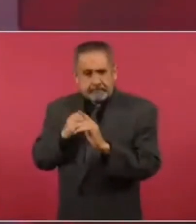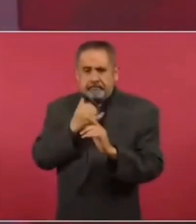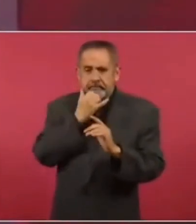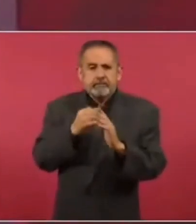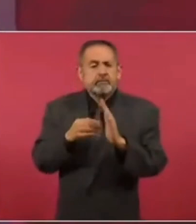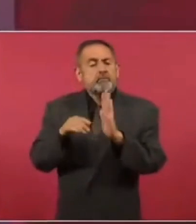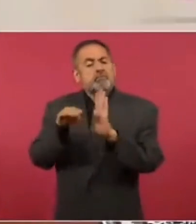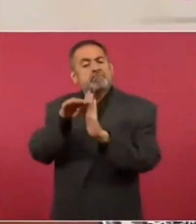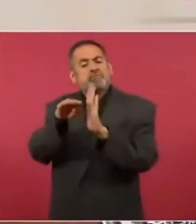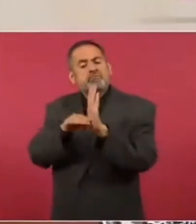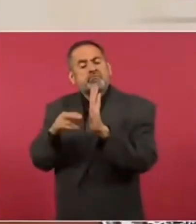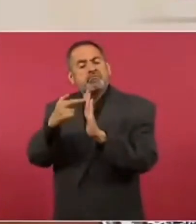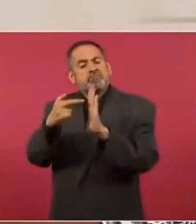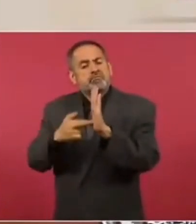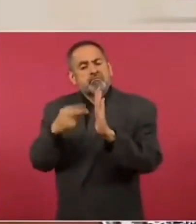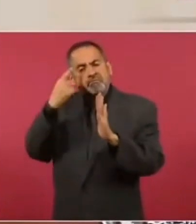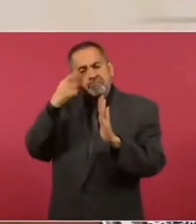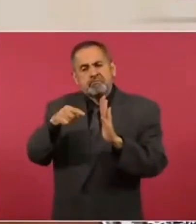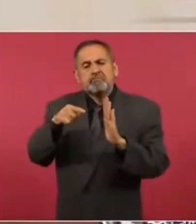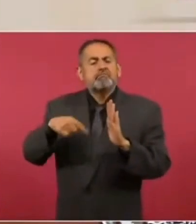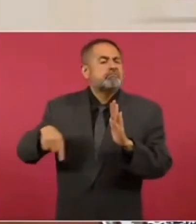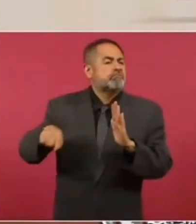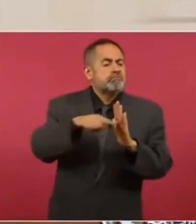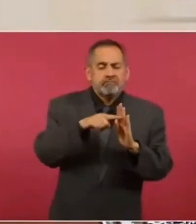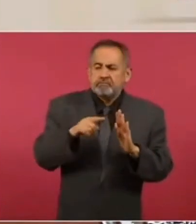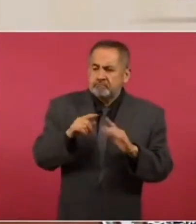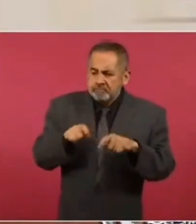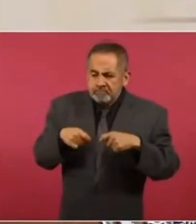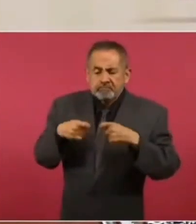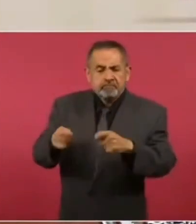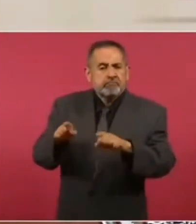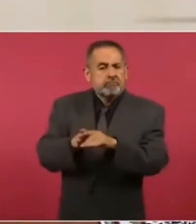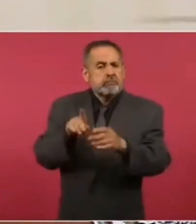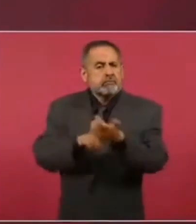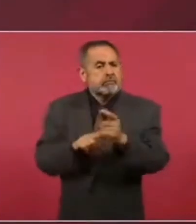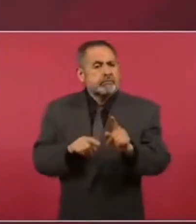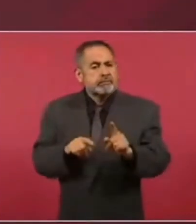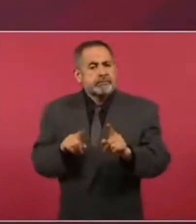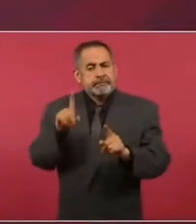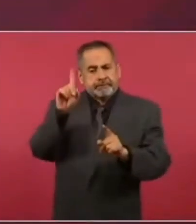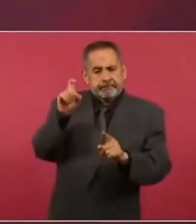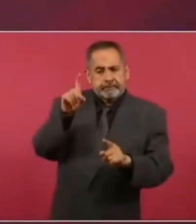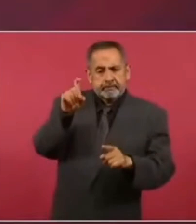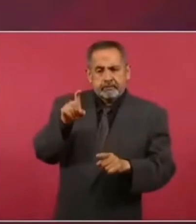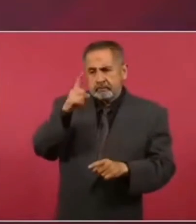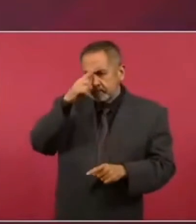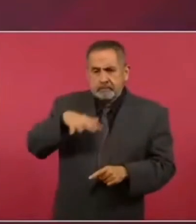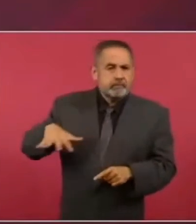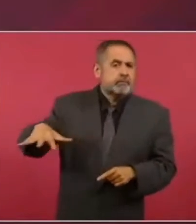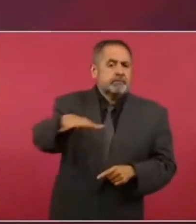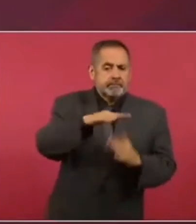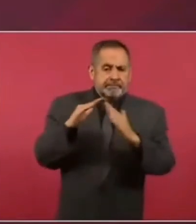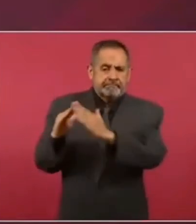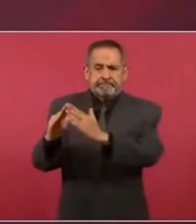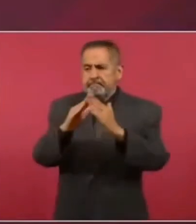para garantizar el abasto de agua de uso doméstico.